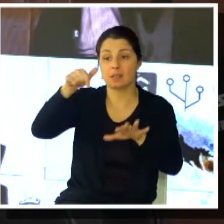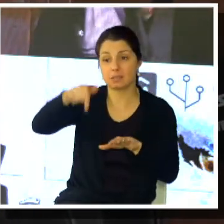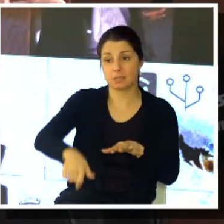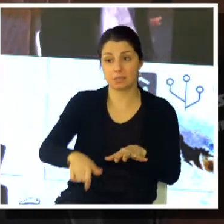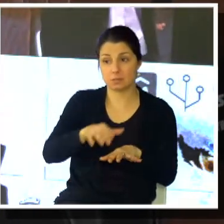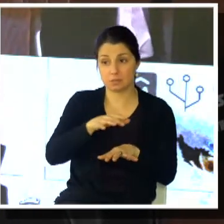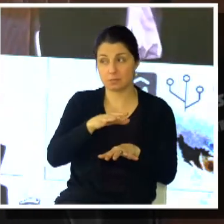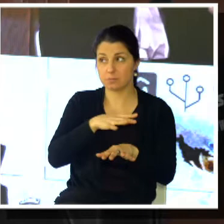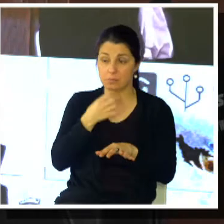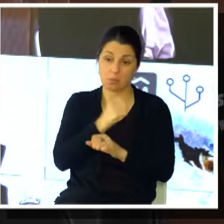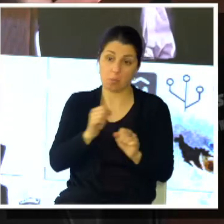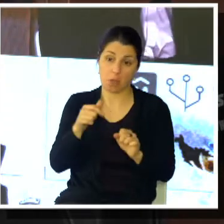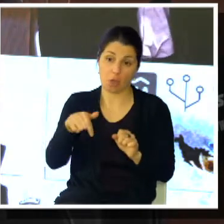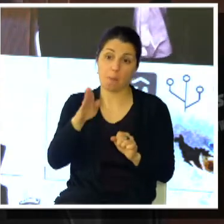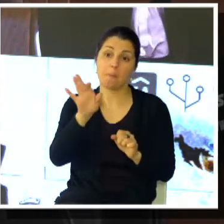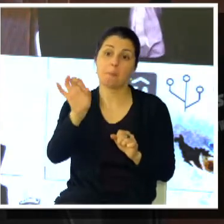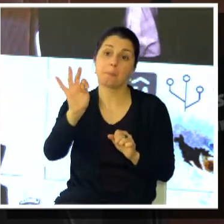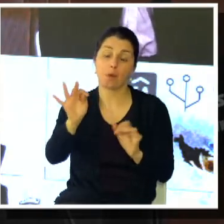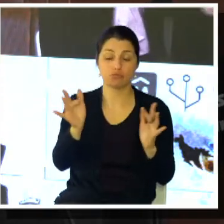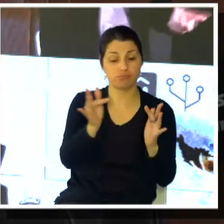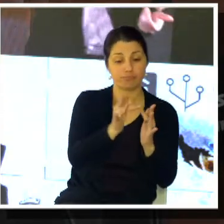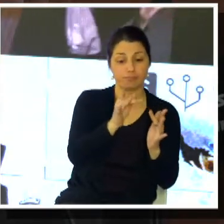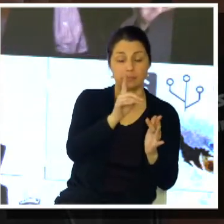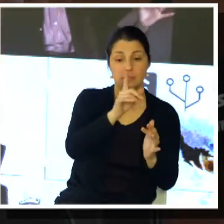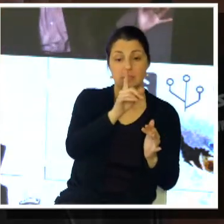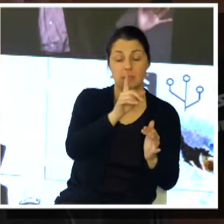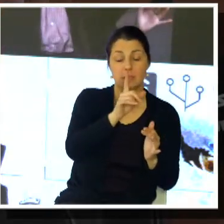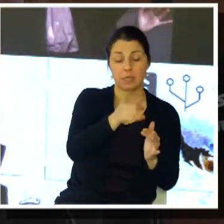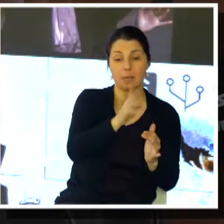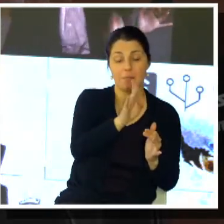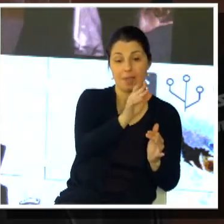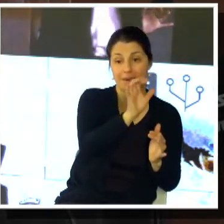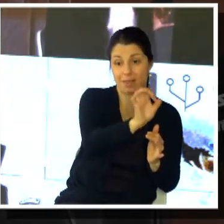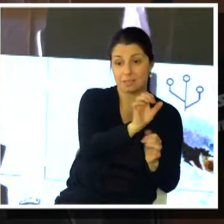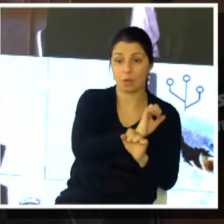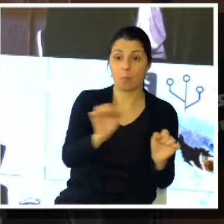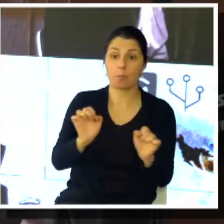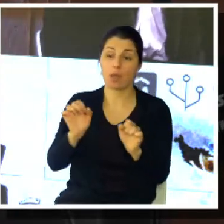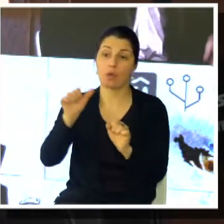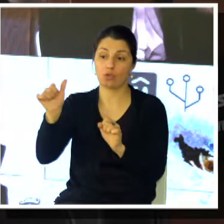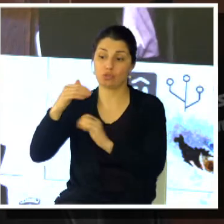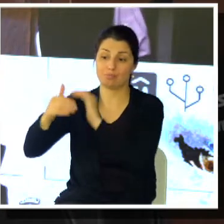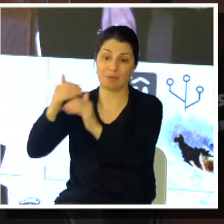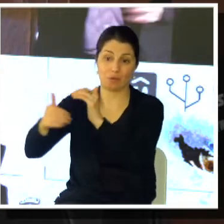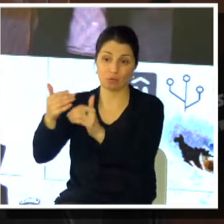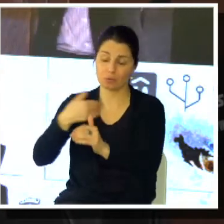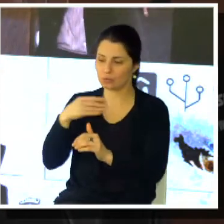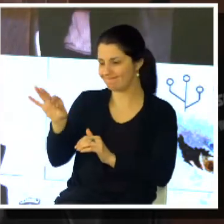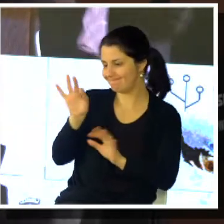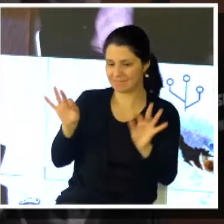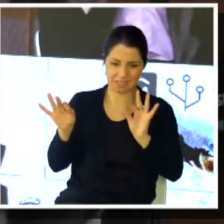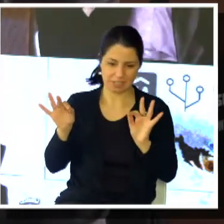yo puedo ir a conectar un POS a la red GPRS o lo puedo hacer quizás sobre una de estas redes evolucionadas. Entonces, a la hora de elegir,